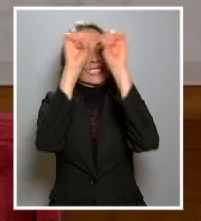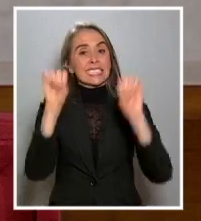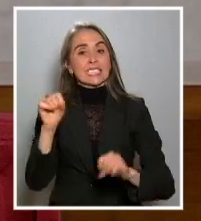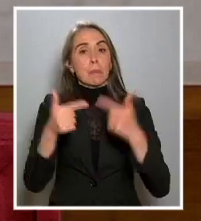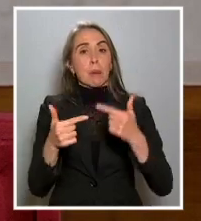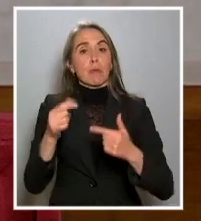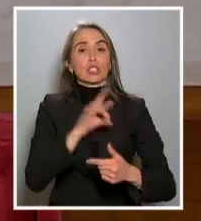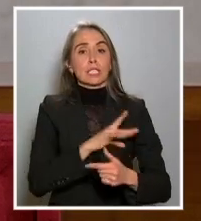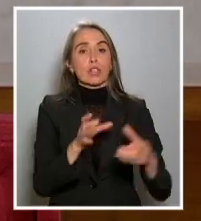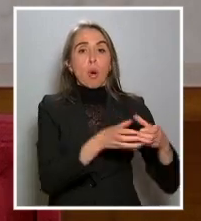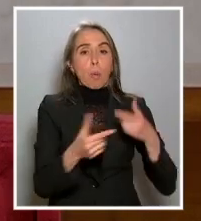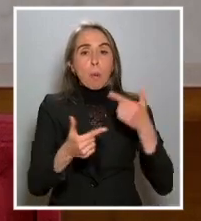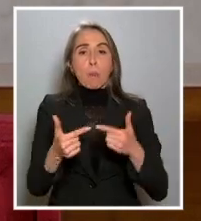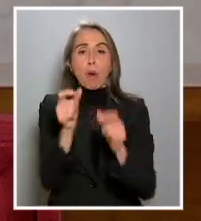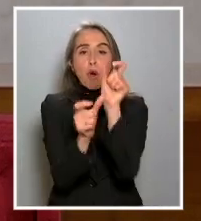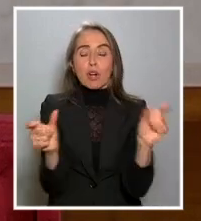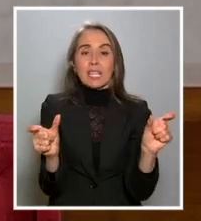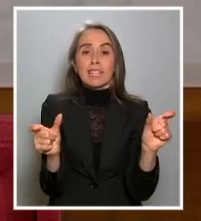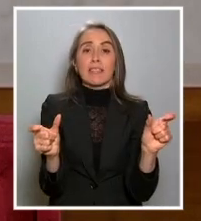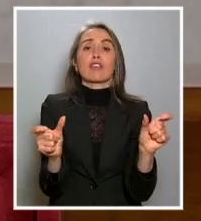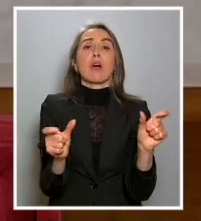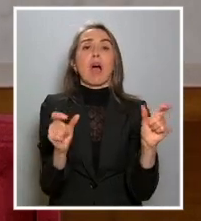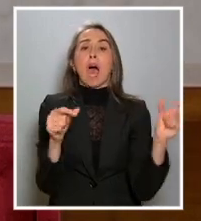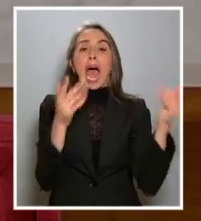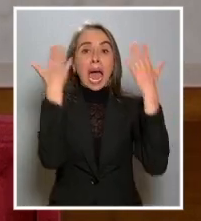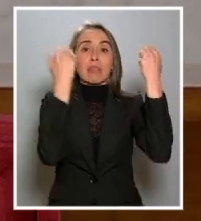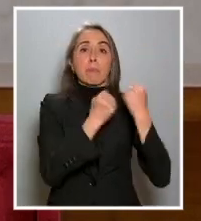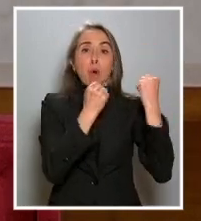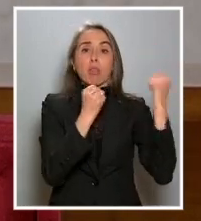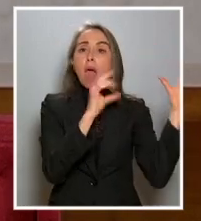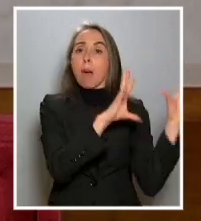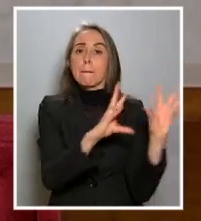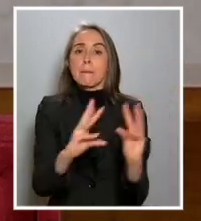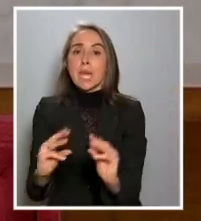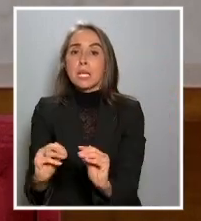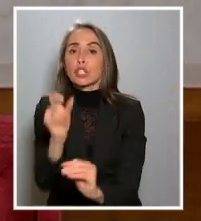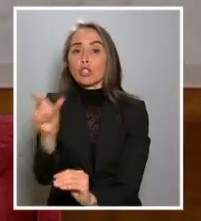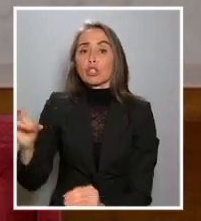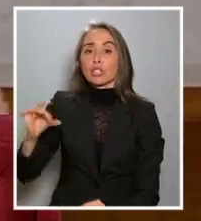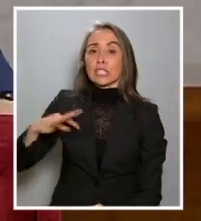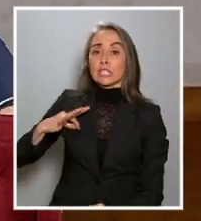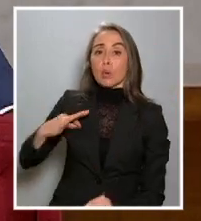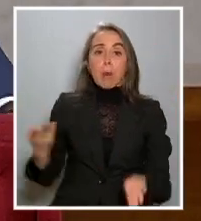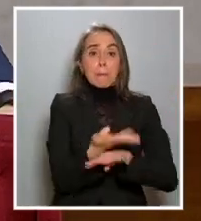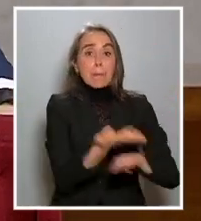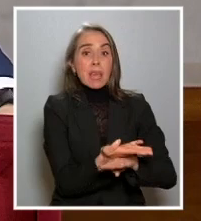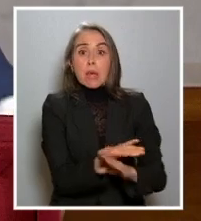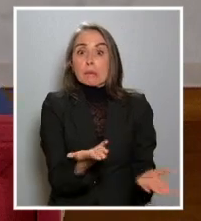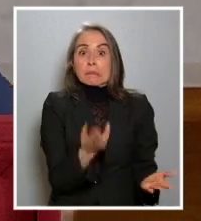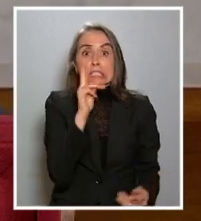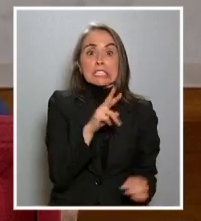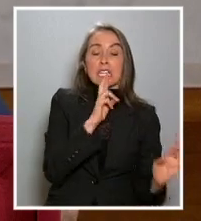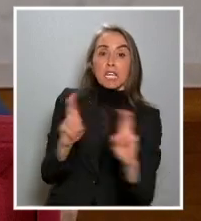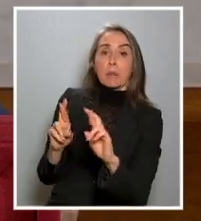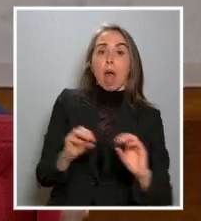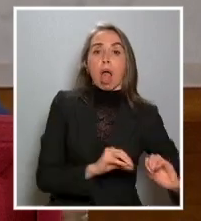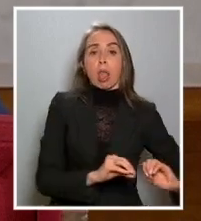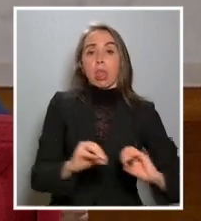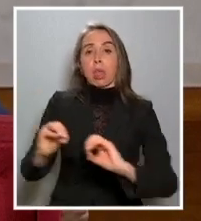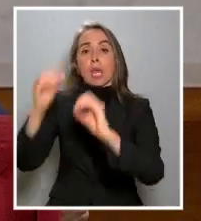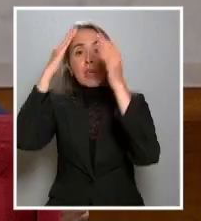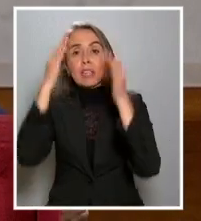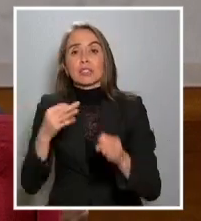político chileno de alcanzar acuerdos se ha erosionado, con lo cual las demandas de la ciudadanía quedan sin respuesta y se postergan decisiones que